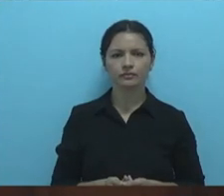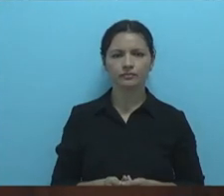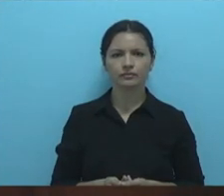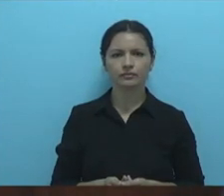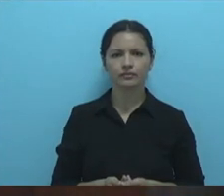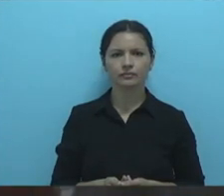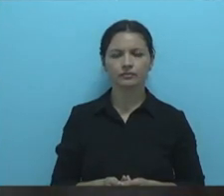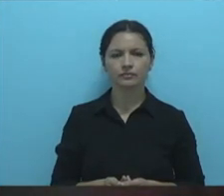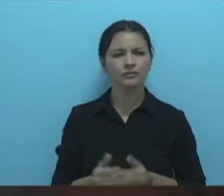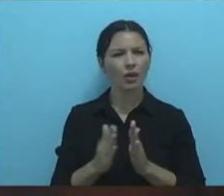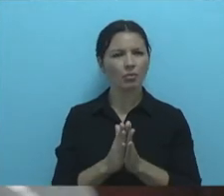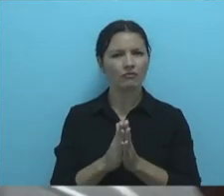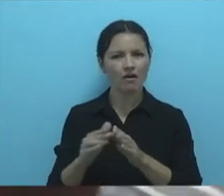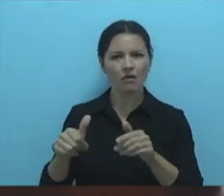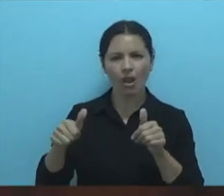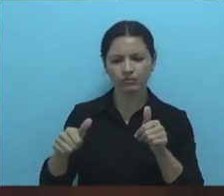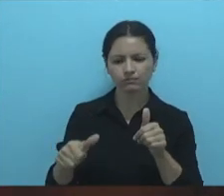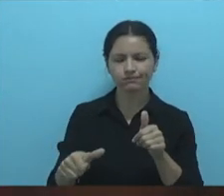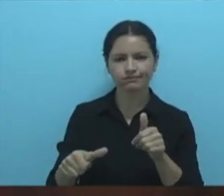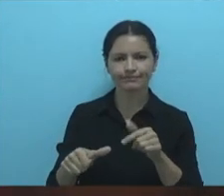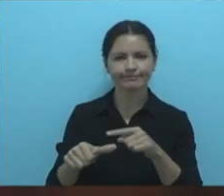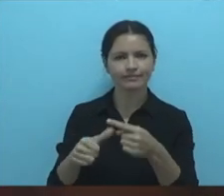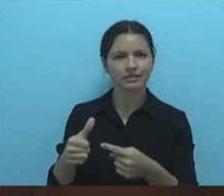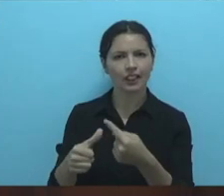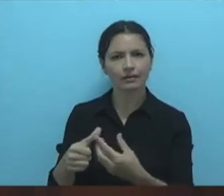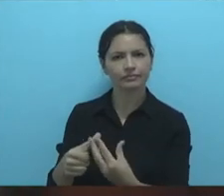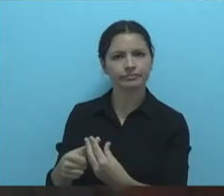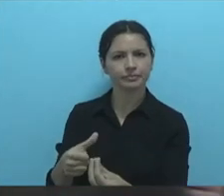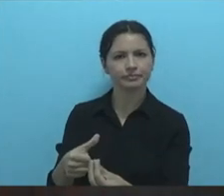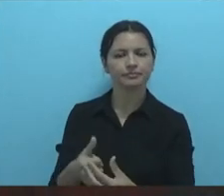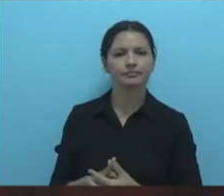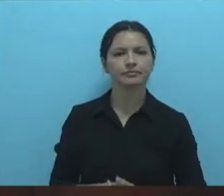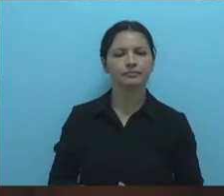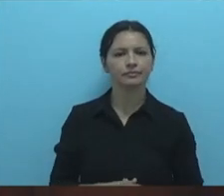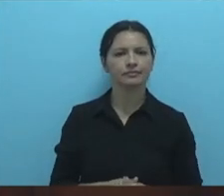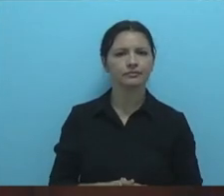para proceder a la votación del proyecto de ley en general